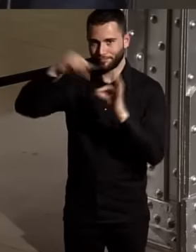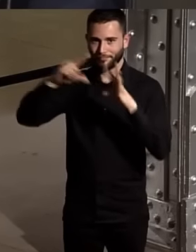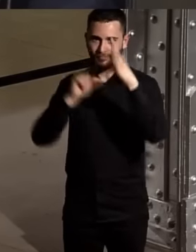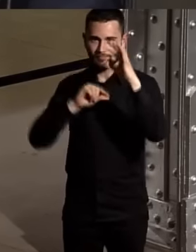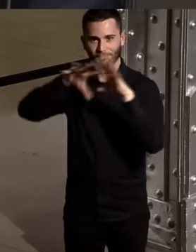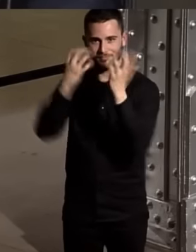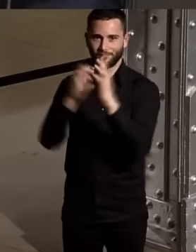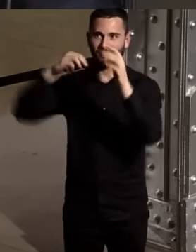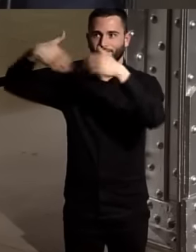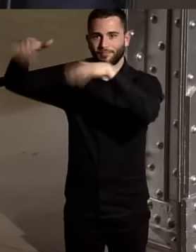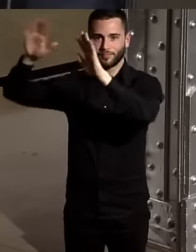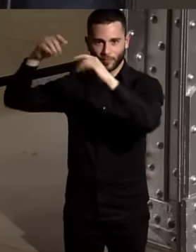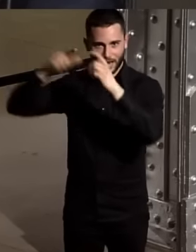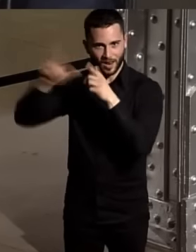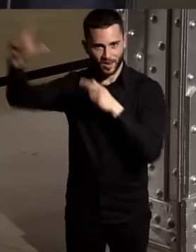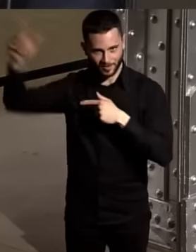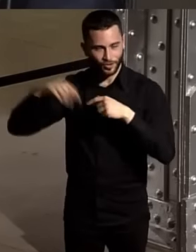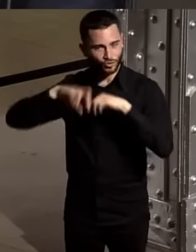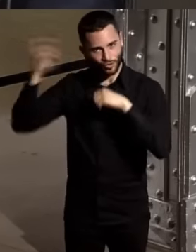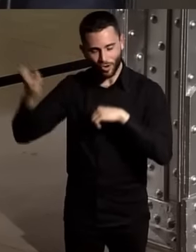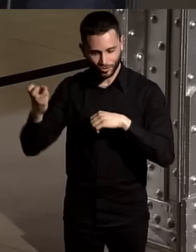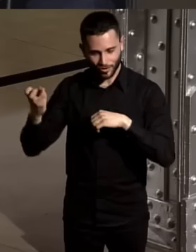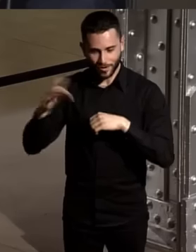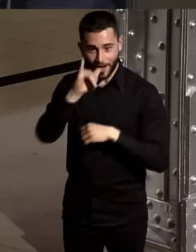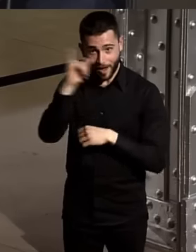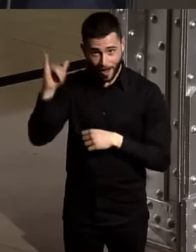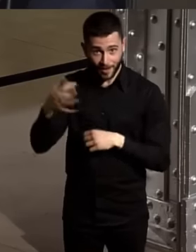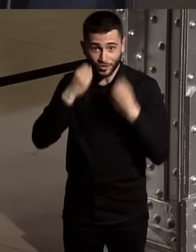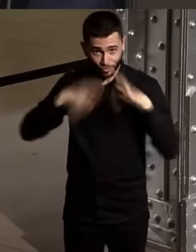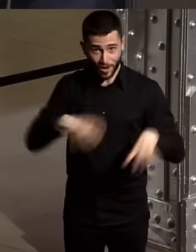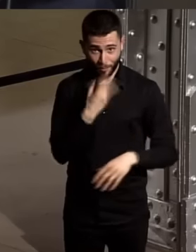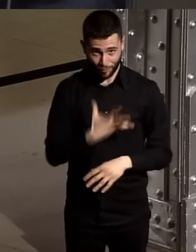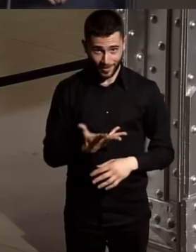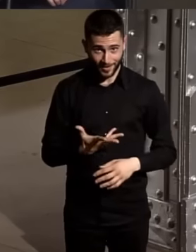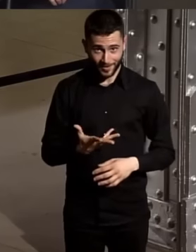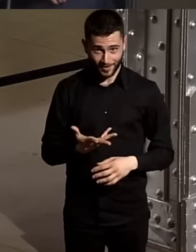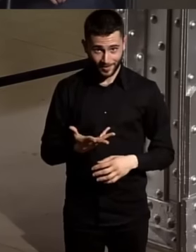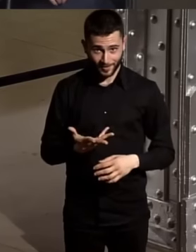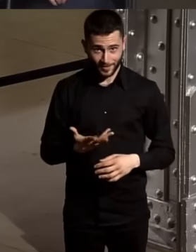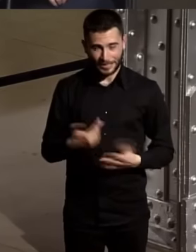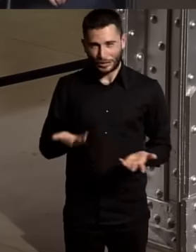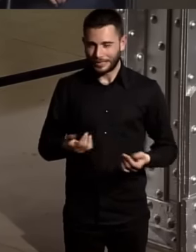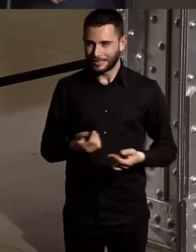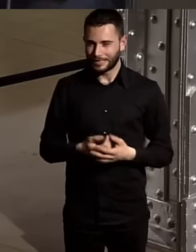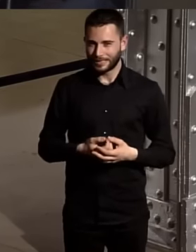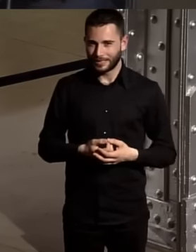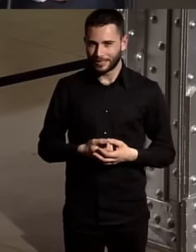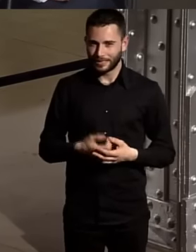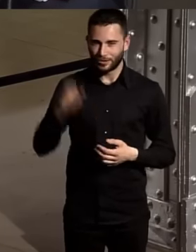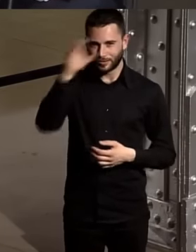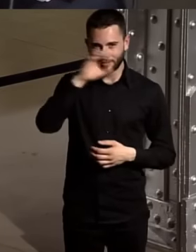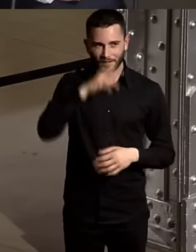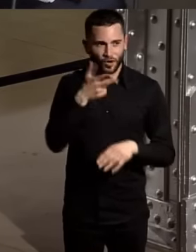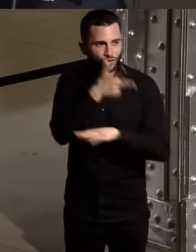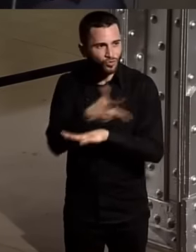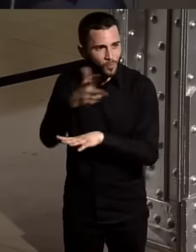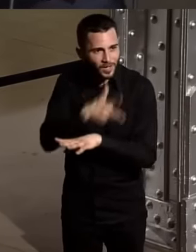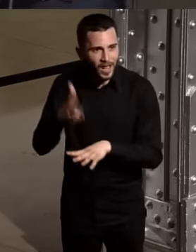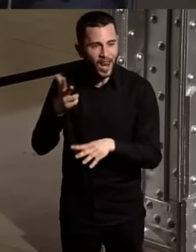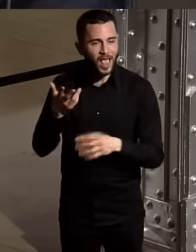entonces efectivamente la historia es buena ya estamos los científicos y los documentales científicos A lo